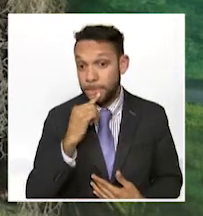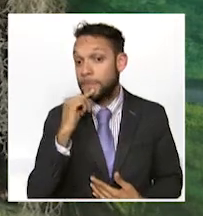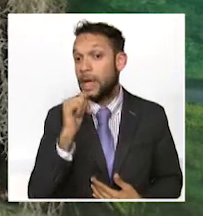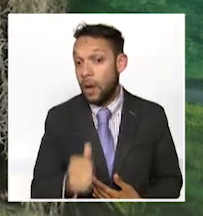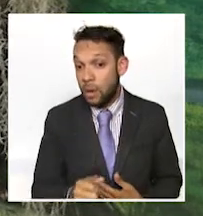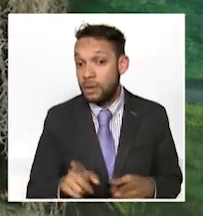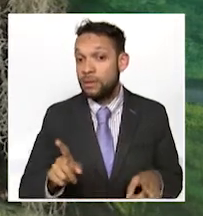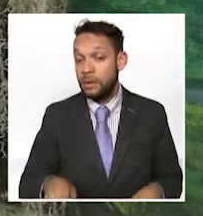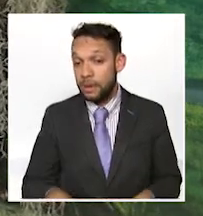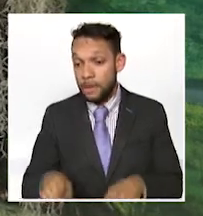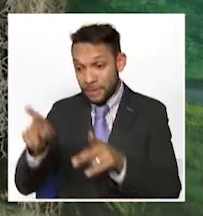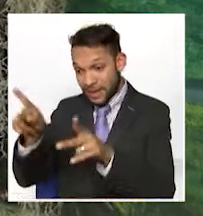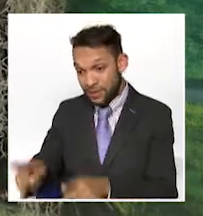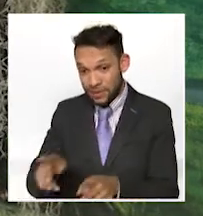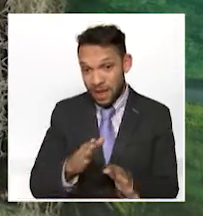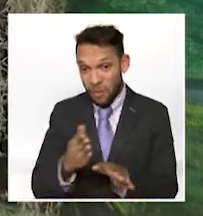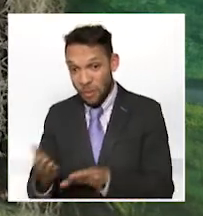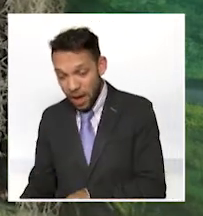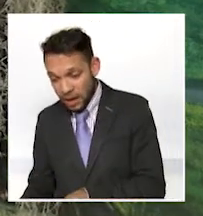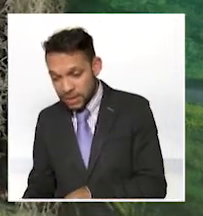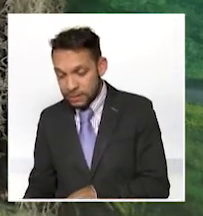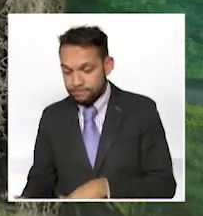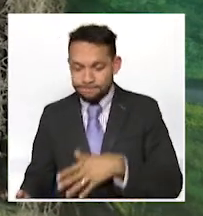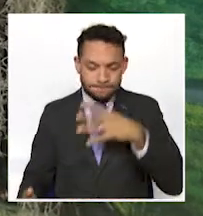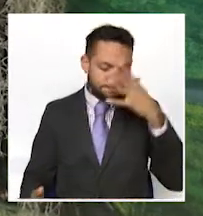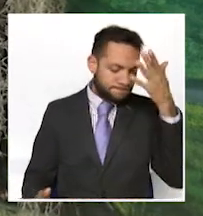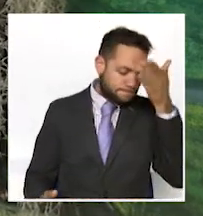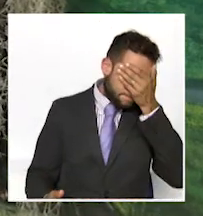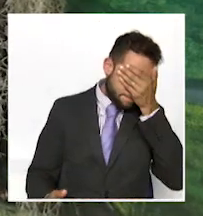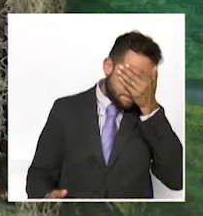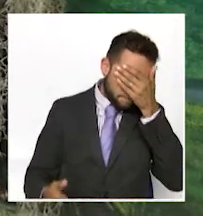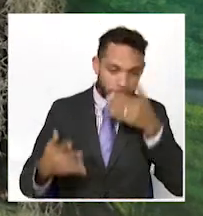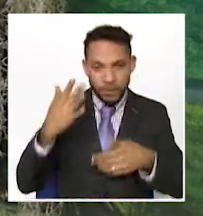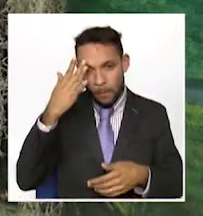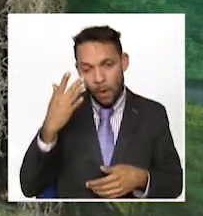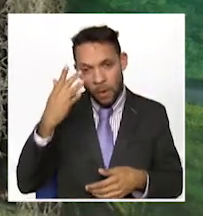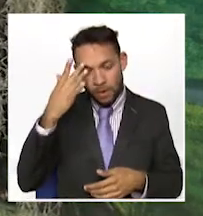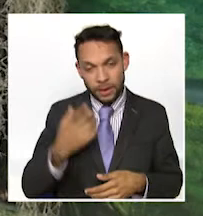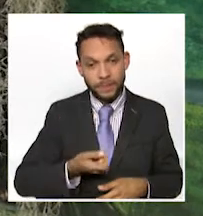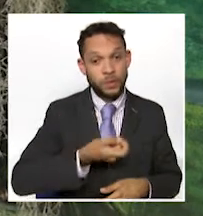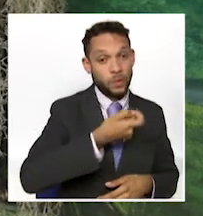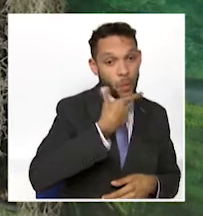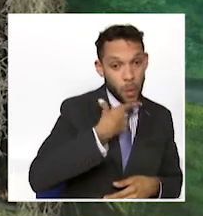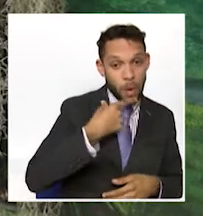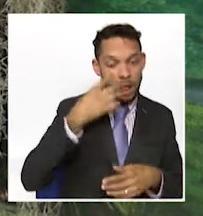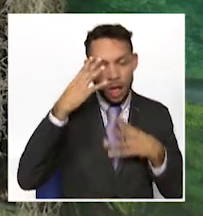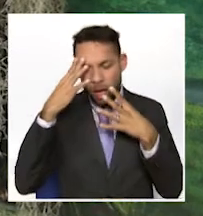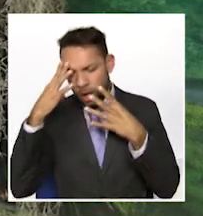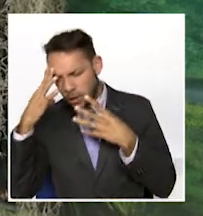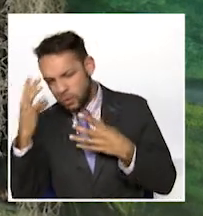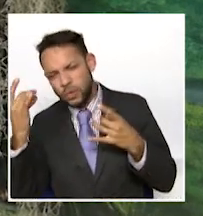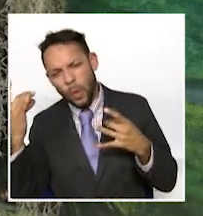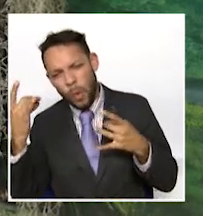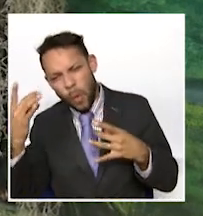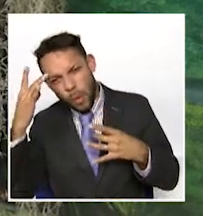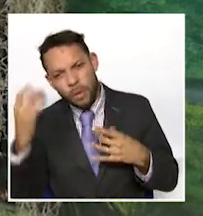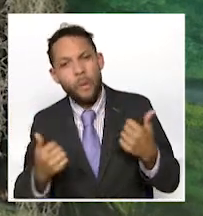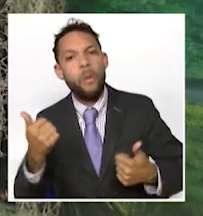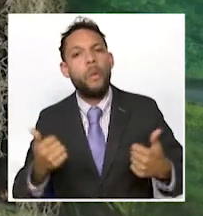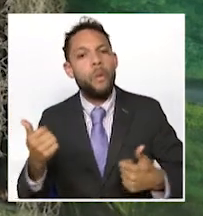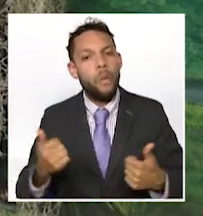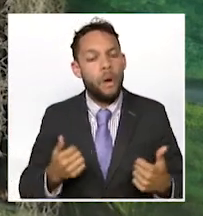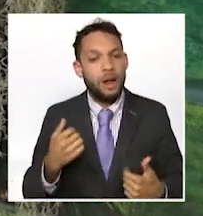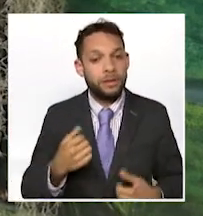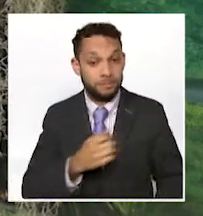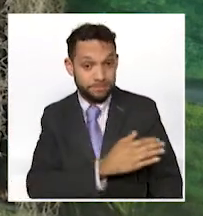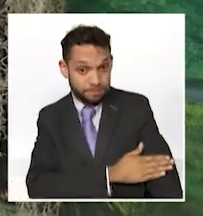actas de defunción que hemos tenido que firmar por el famoso Sevedol el severo dolor de cabeza. ¿Para cuál? ¿El de la hipertensión?